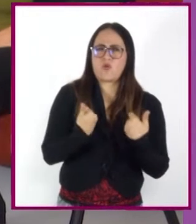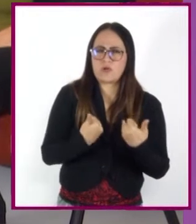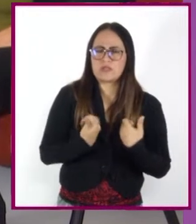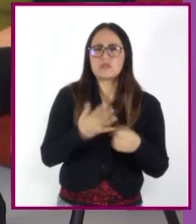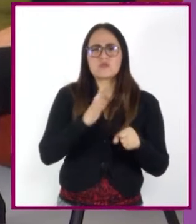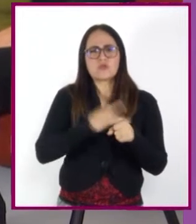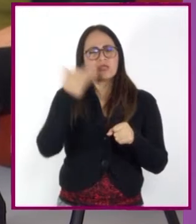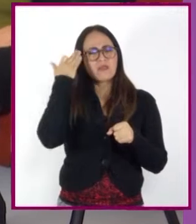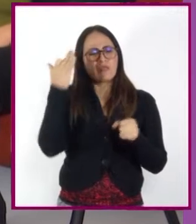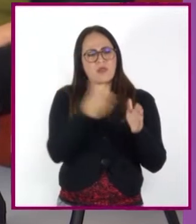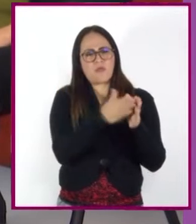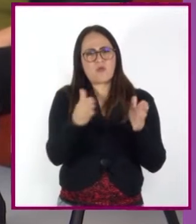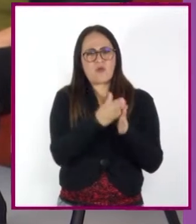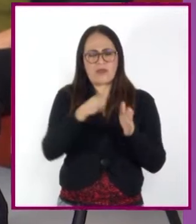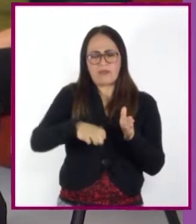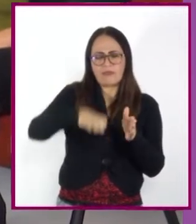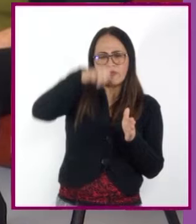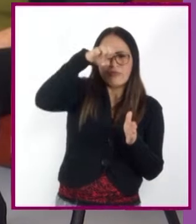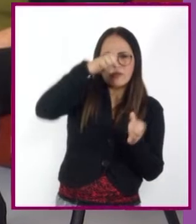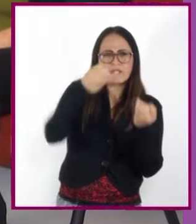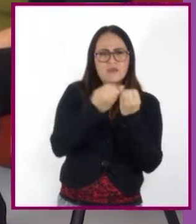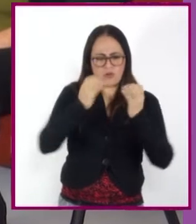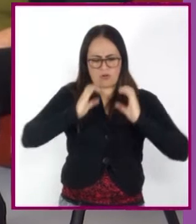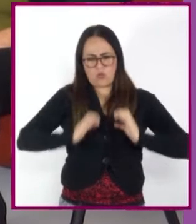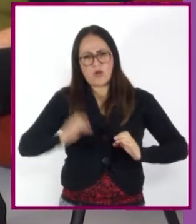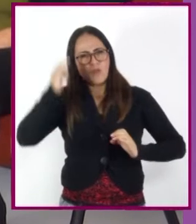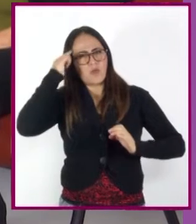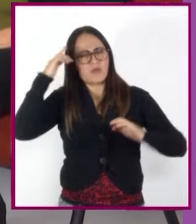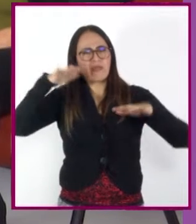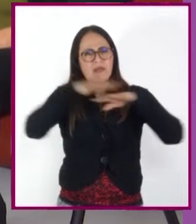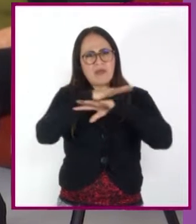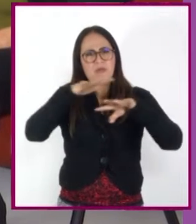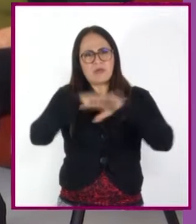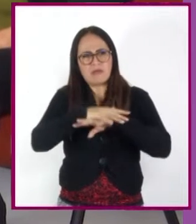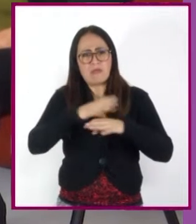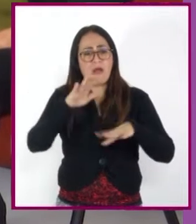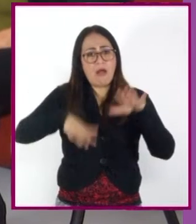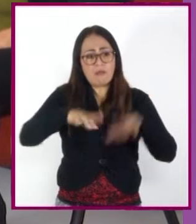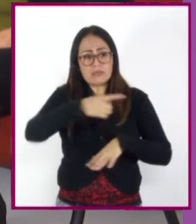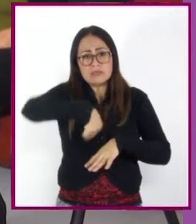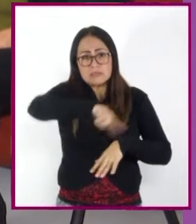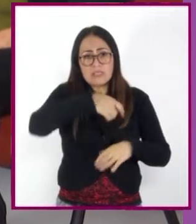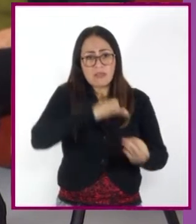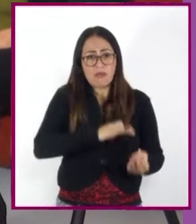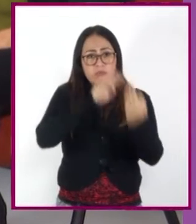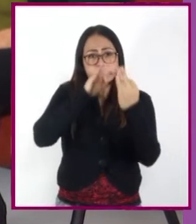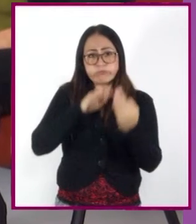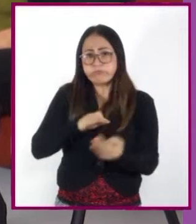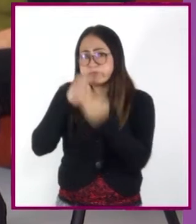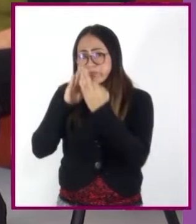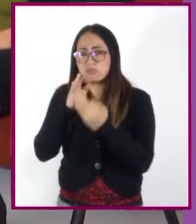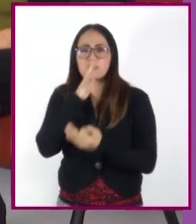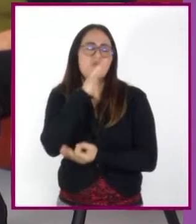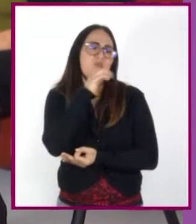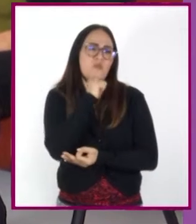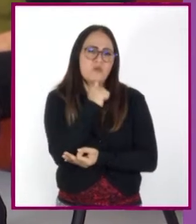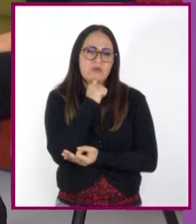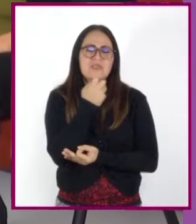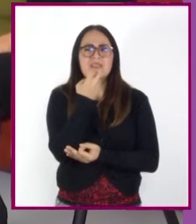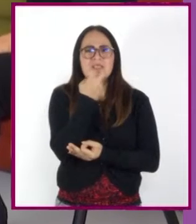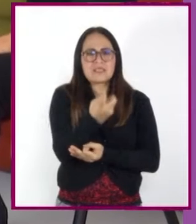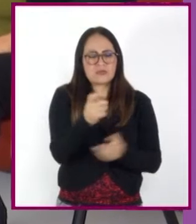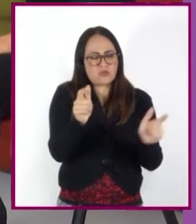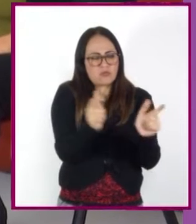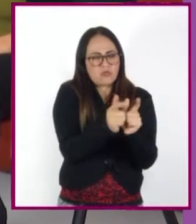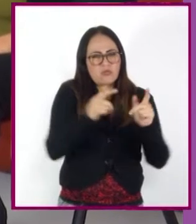que viven les ponen frente a situaciones donde no pueden defenderse. Y esto les hace vulnerable